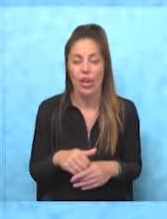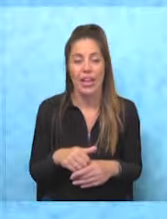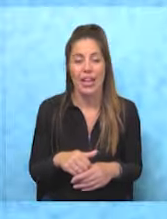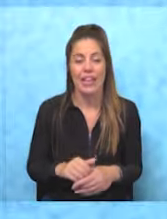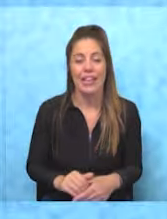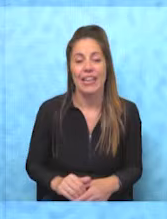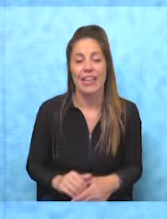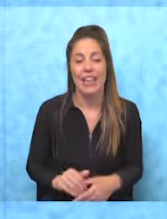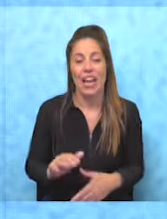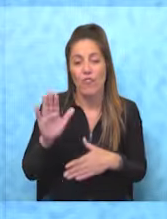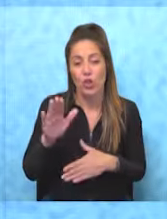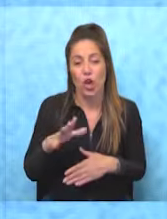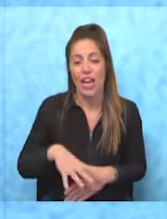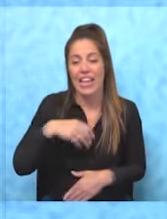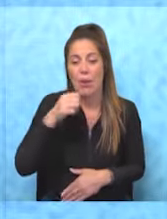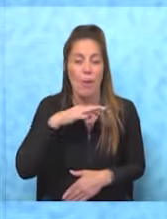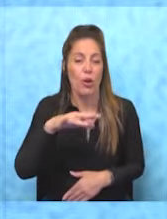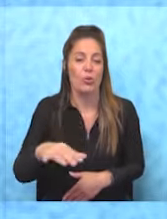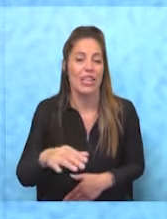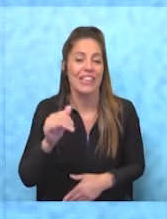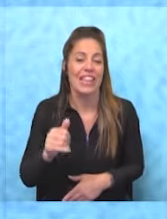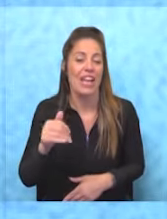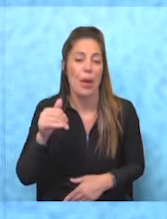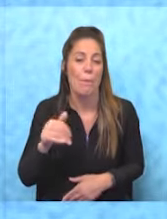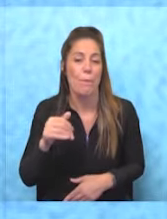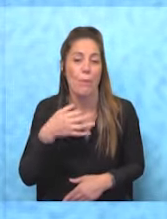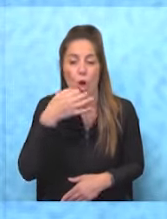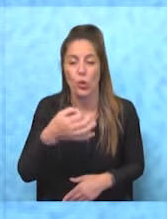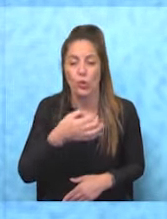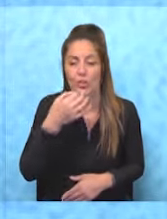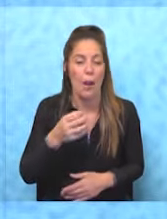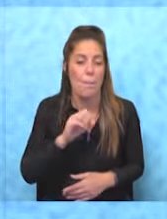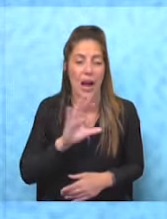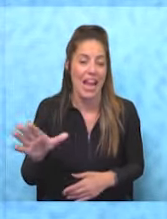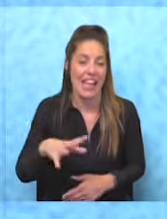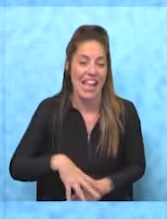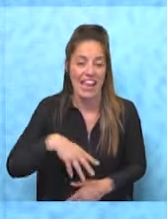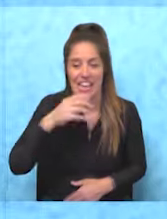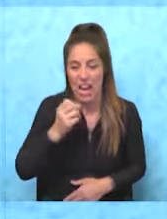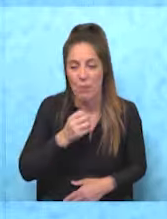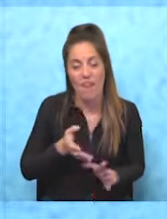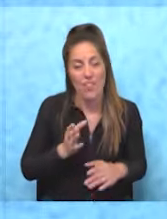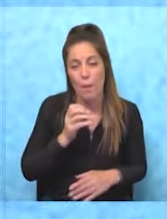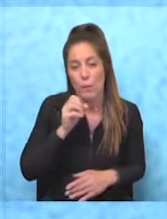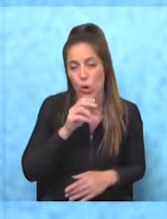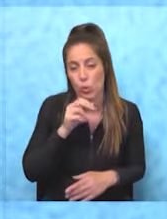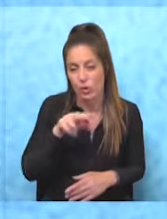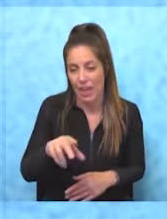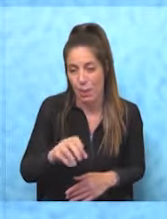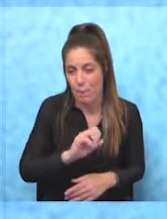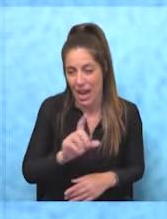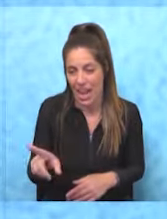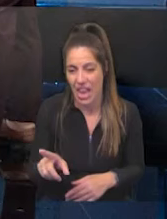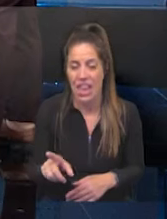pronuncia Si tenés que pronunciar mal el alma a pronunciar mal y ahí ya empieza